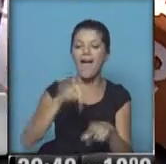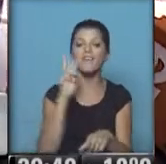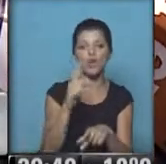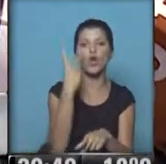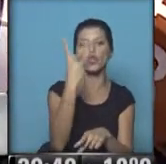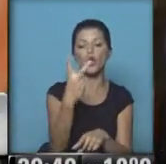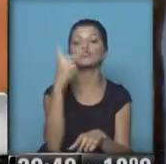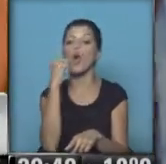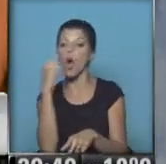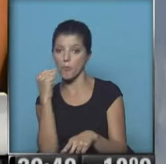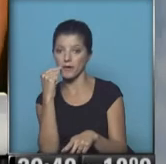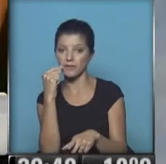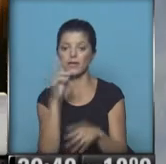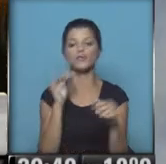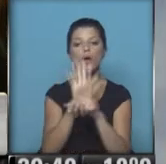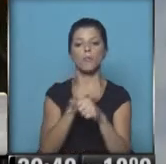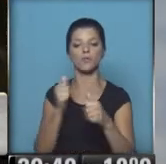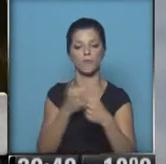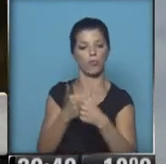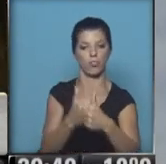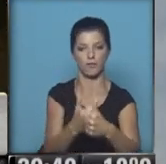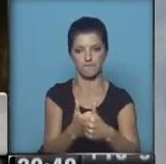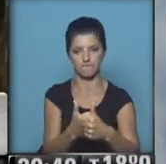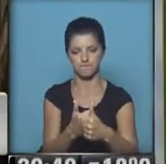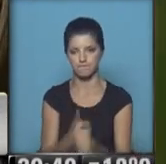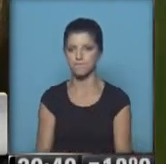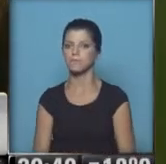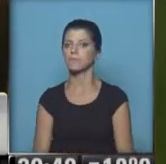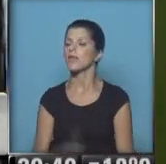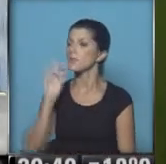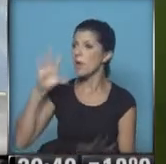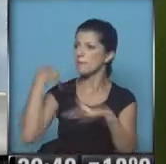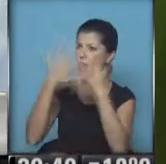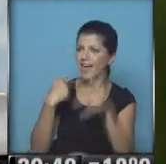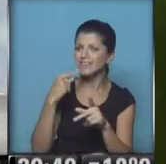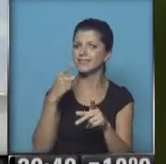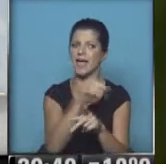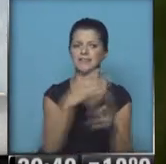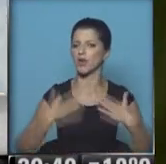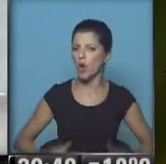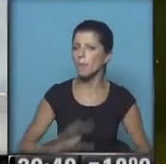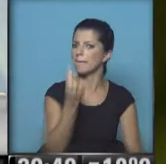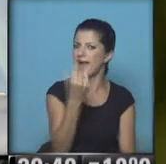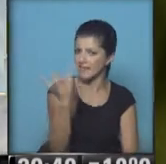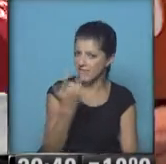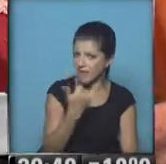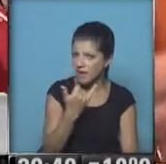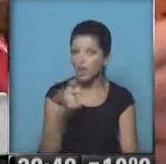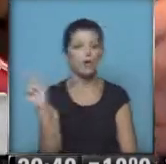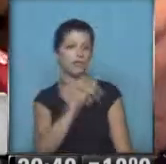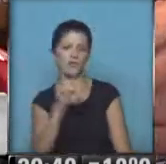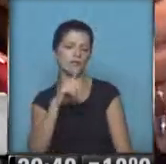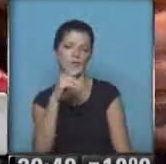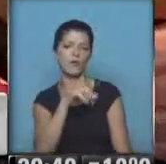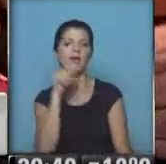dos muchachones que la estaban como siguiendo. ¿Ropa? ¿Tenía dinero en efectivo? Poco, lo del día.